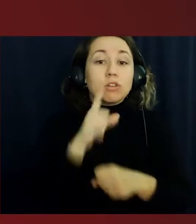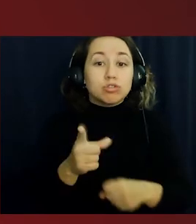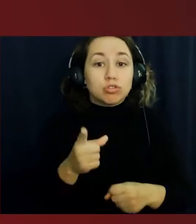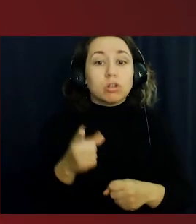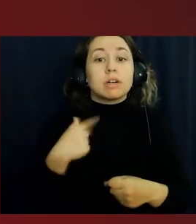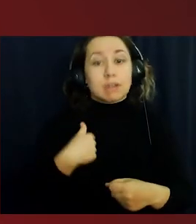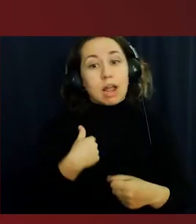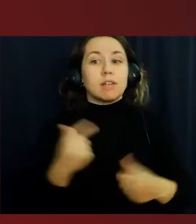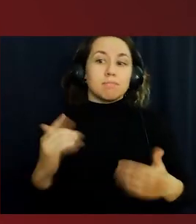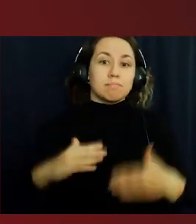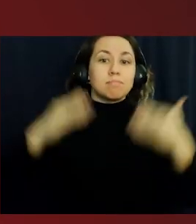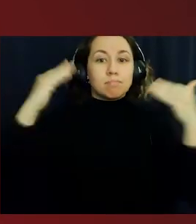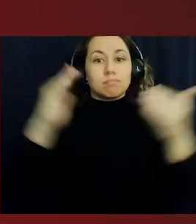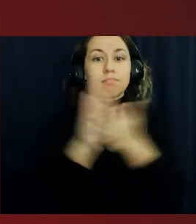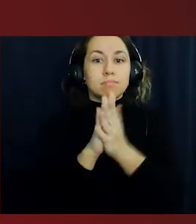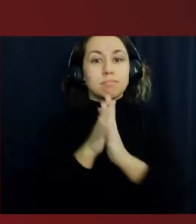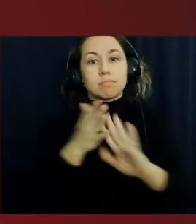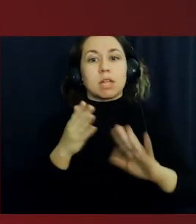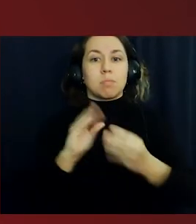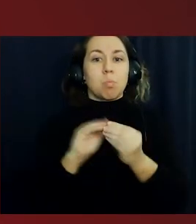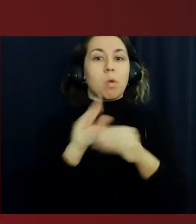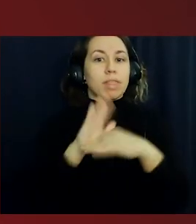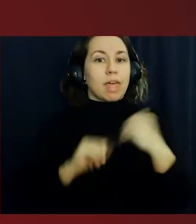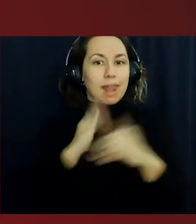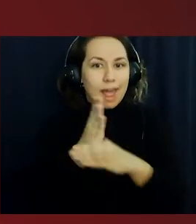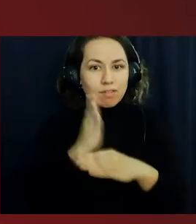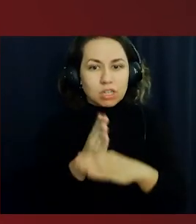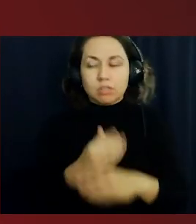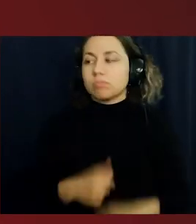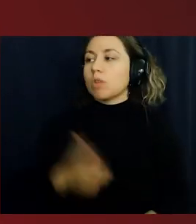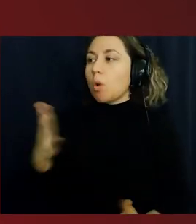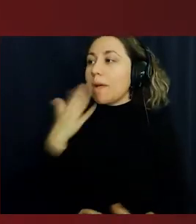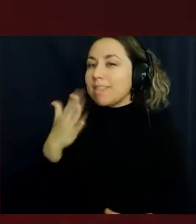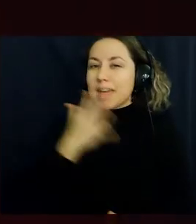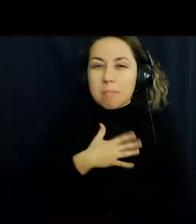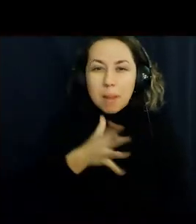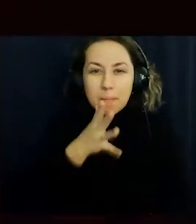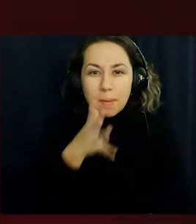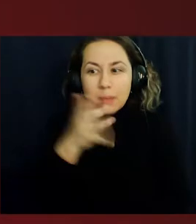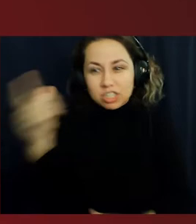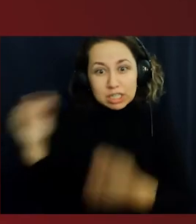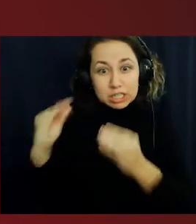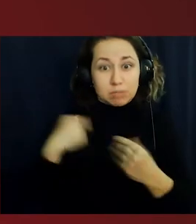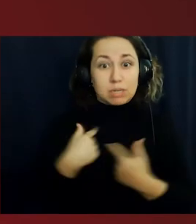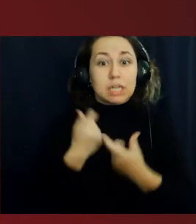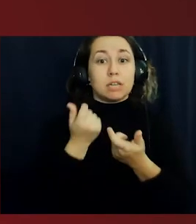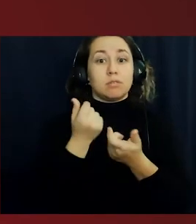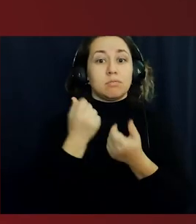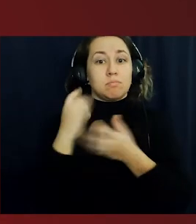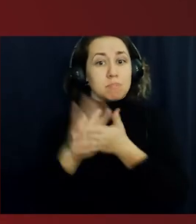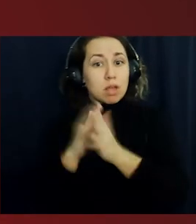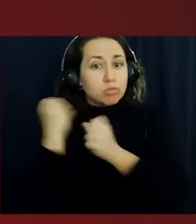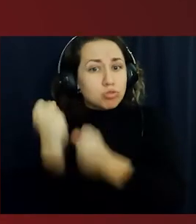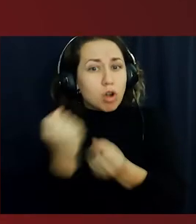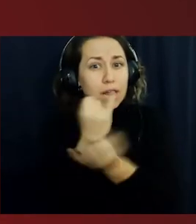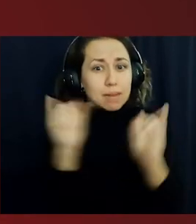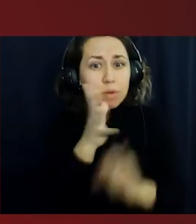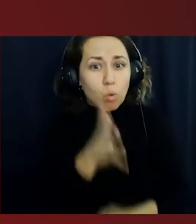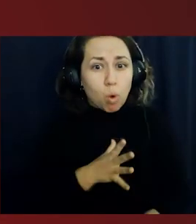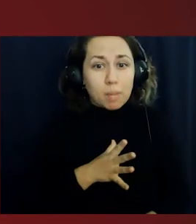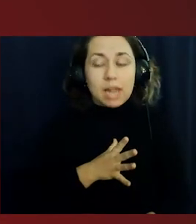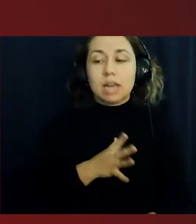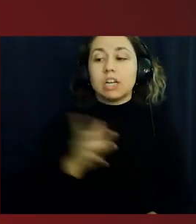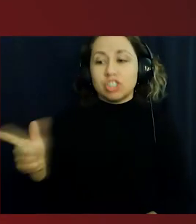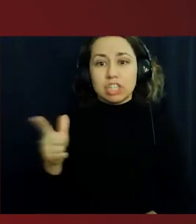asegurarse de ser más que el promedio. Quiero agradecer a mi mamá, pues me enseñó cómo ser fuerte